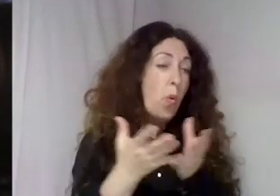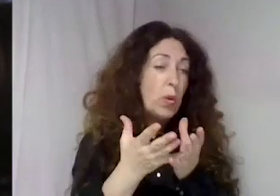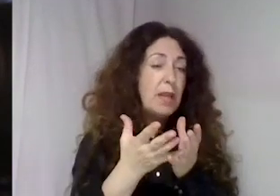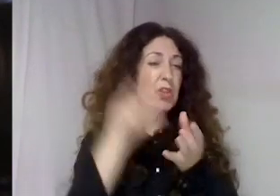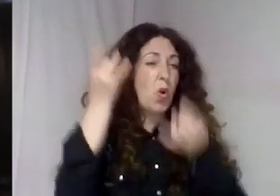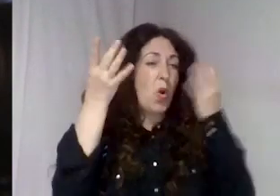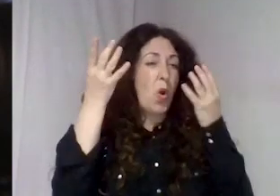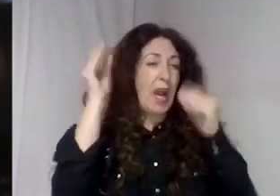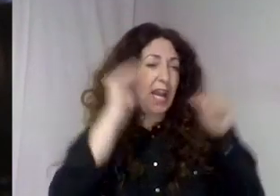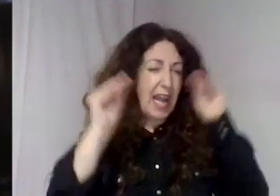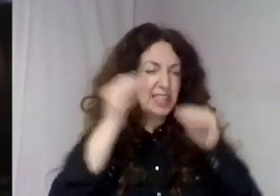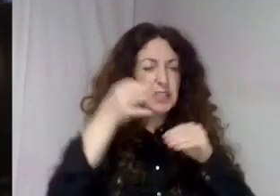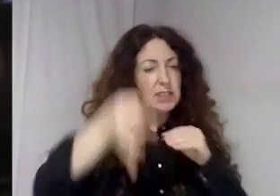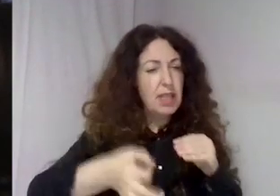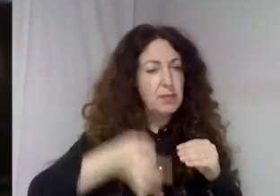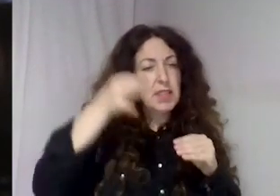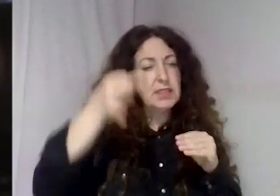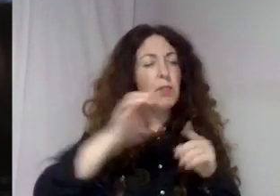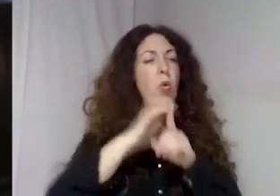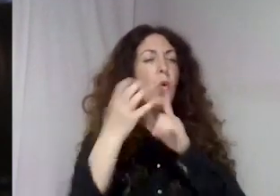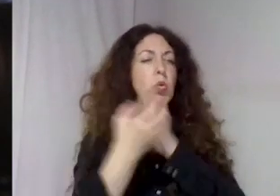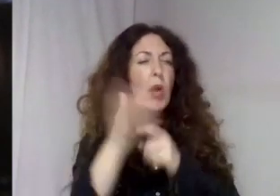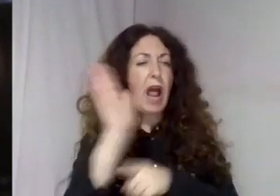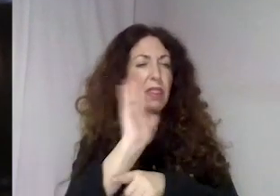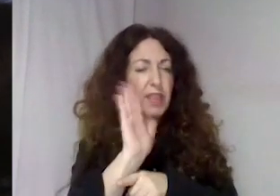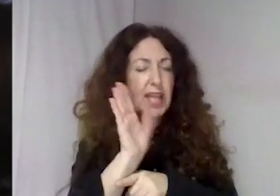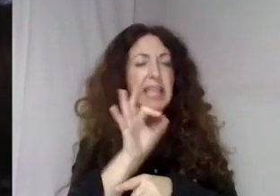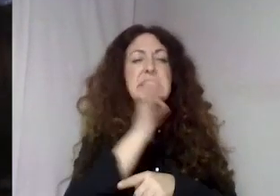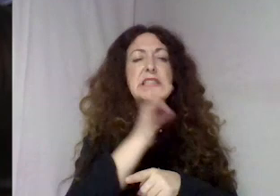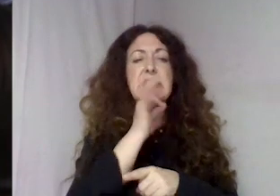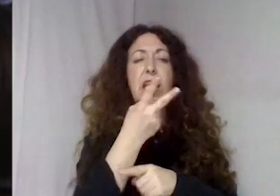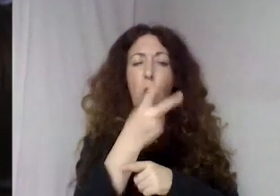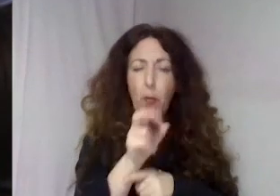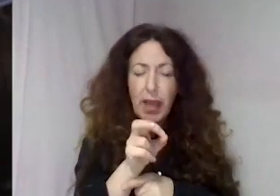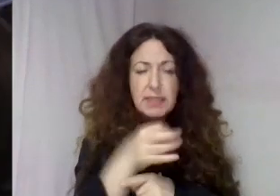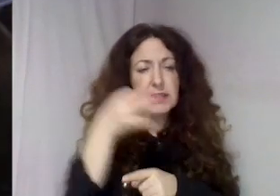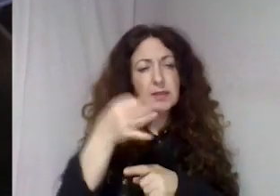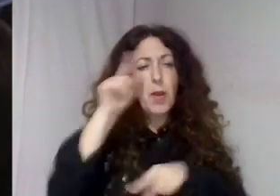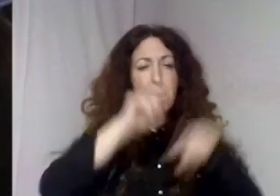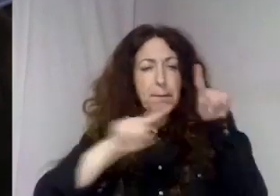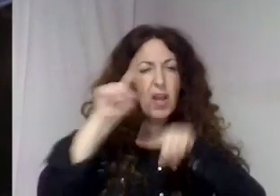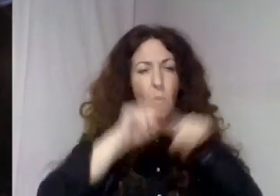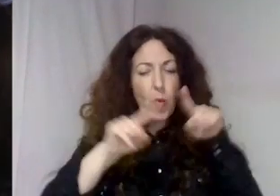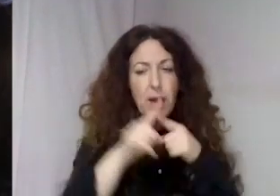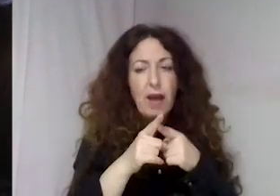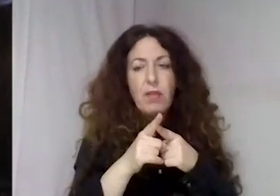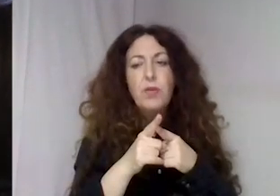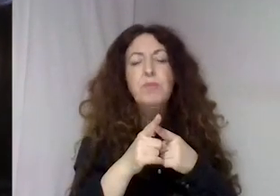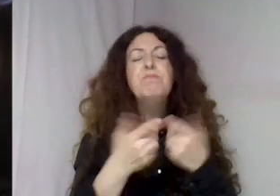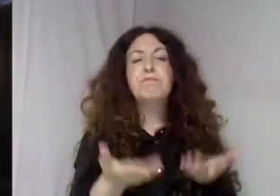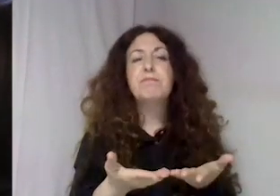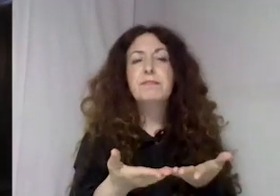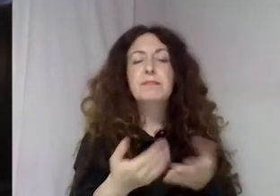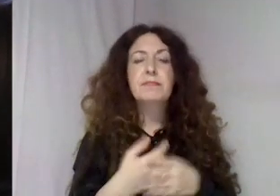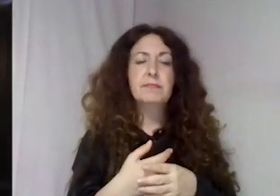sean artistas, y en esto estoy todo de acuerdo, tú puedes ser un gran artista y no ser asesino, pero también puedes ser un gran artista y ser asesino. Es decir,